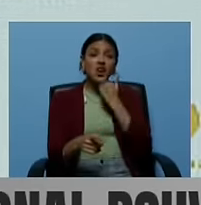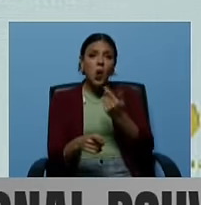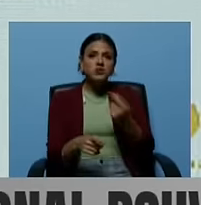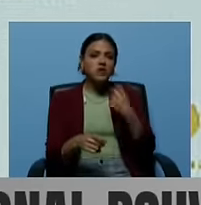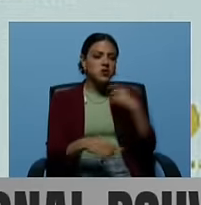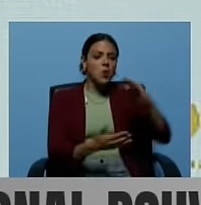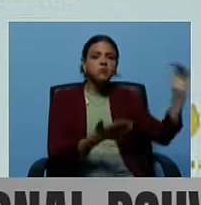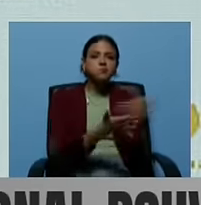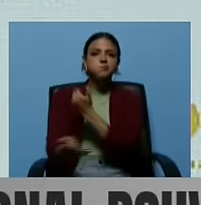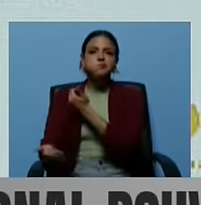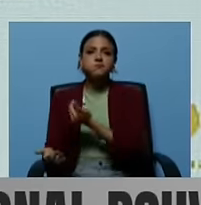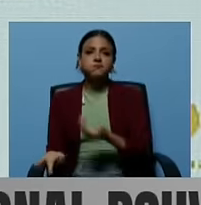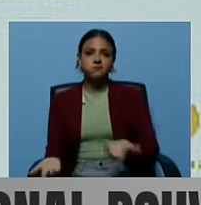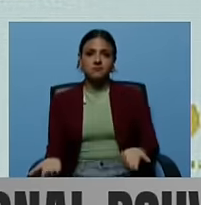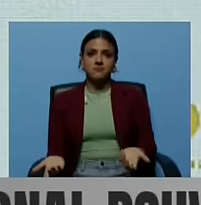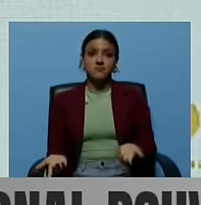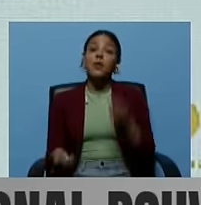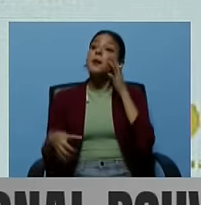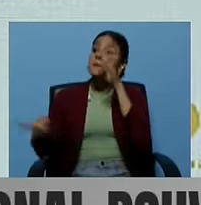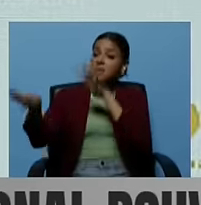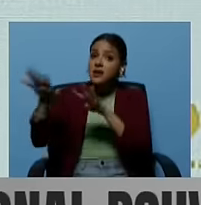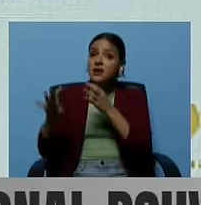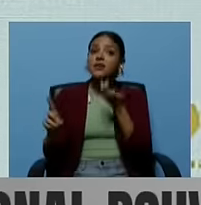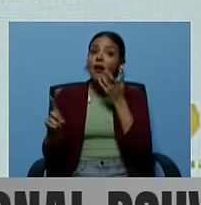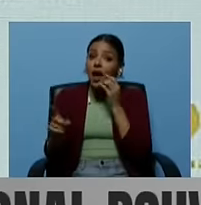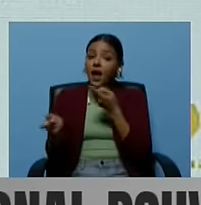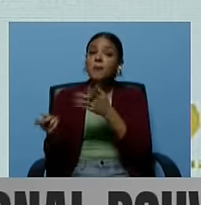Abinader, mírate en ese espejo.